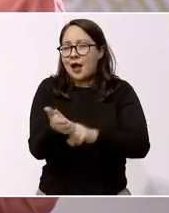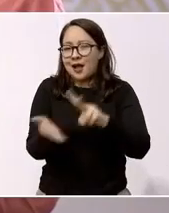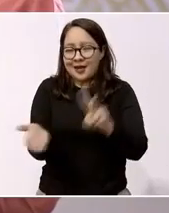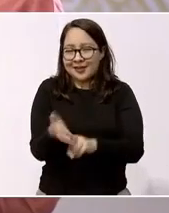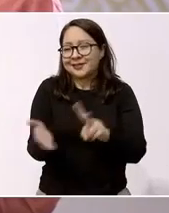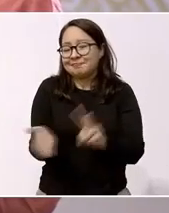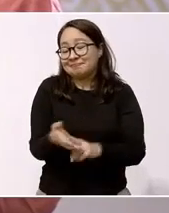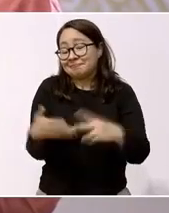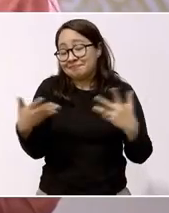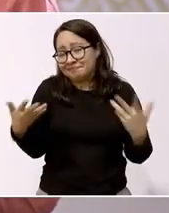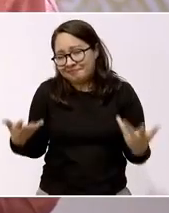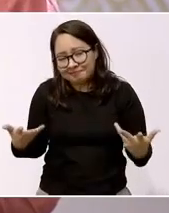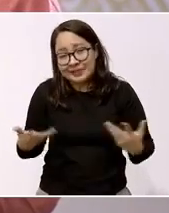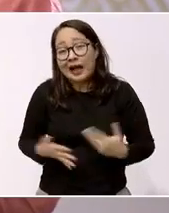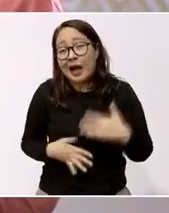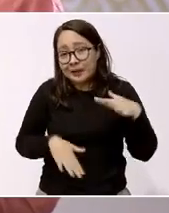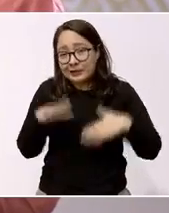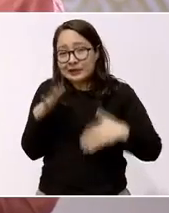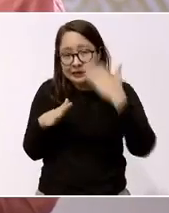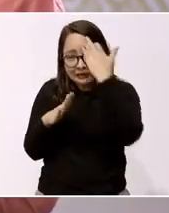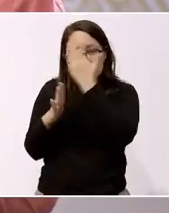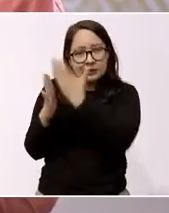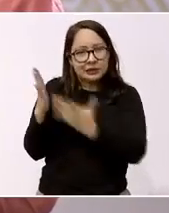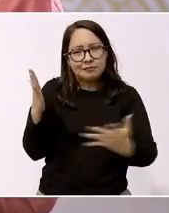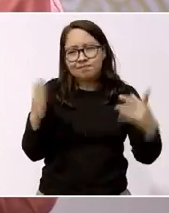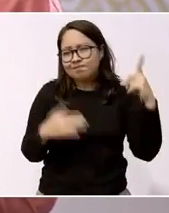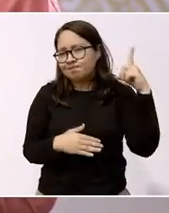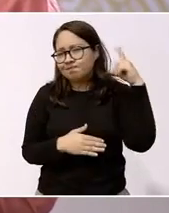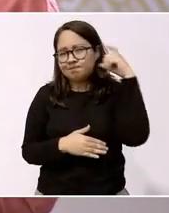de momentos difíciles,